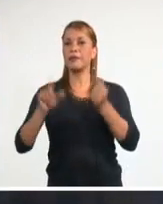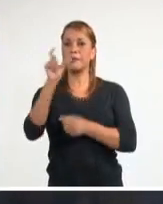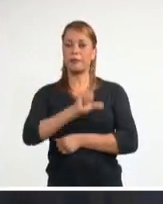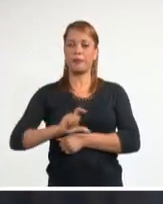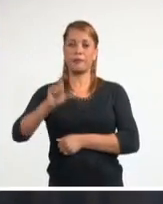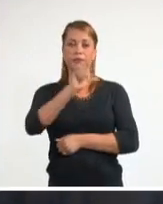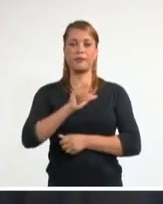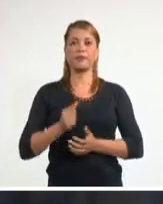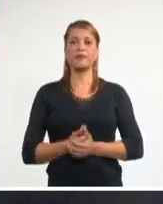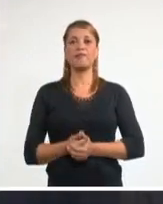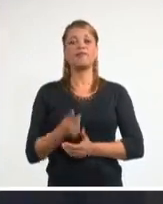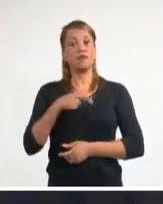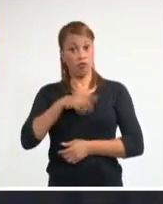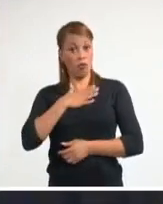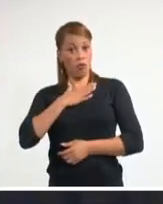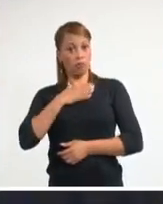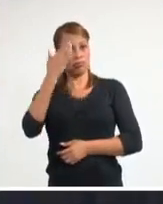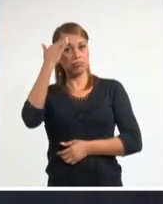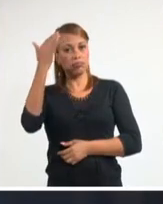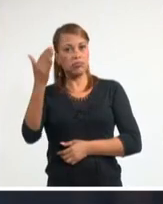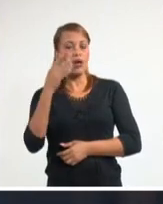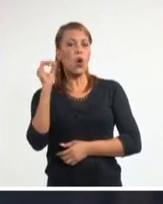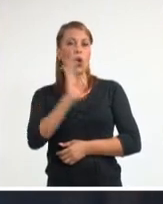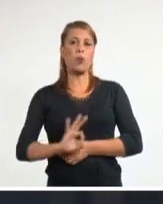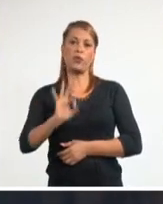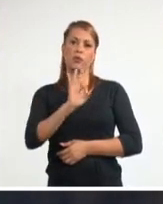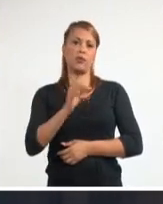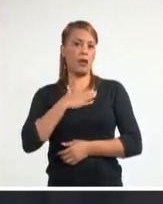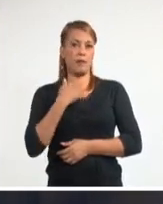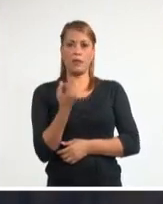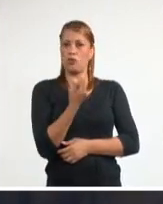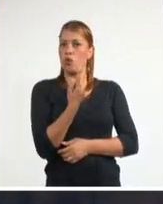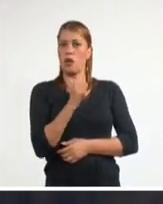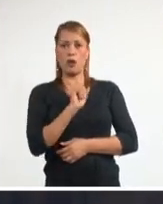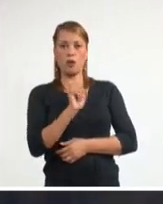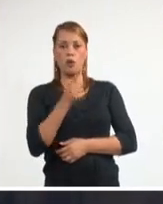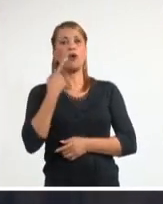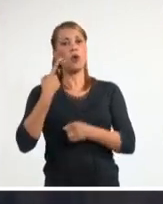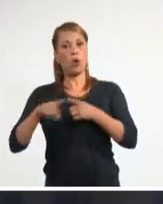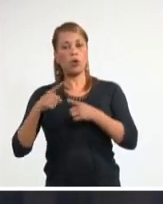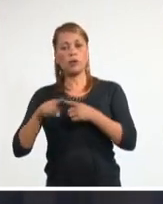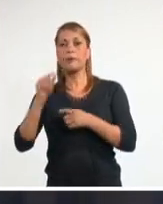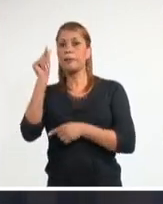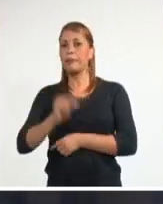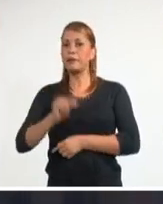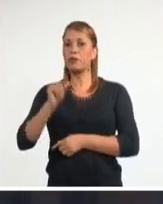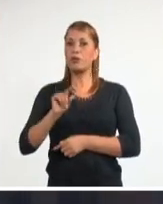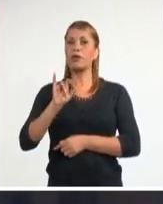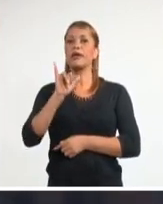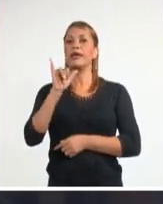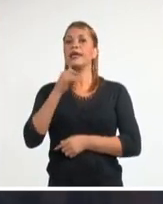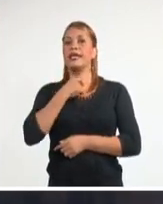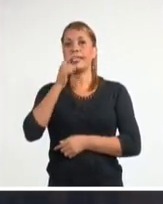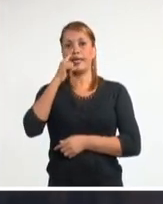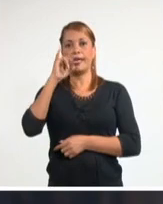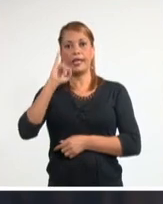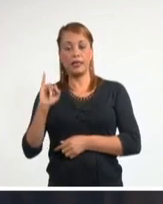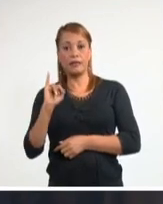agradecer que me dé esta oportunidad, que no es nada más a mí. También en esta obra está trabajando Jenny, una actriz de Ciego de